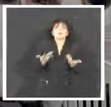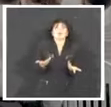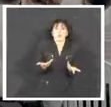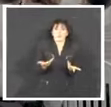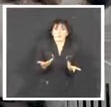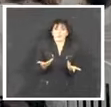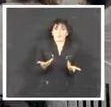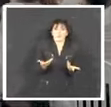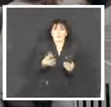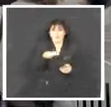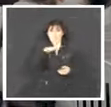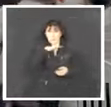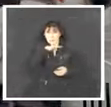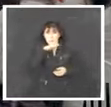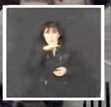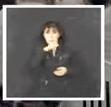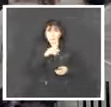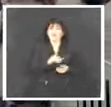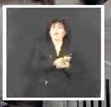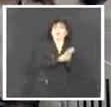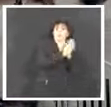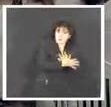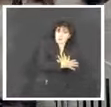¿Transformación o corrupción?